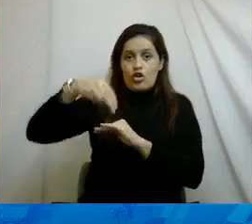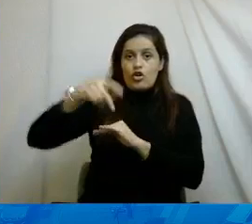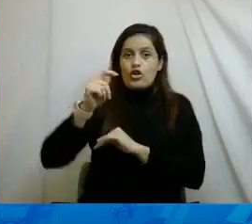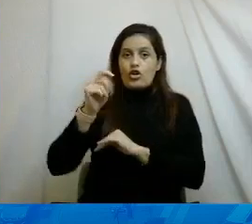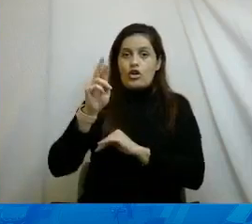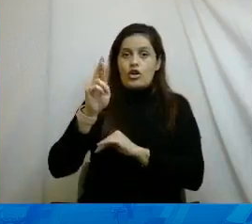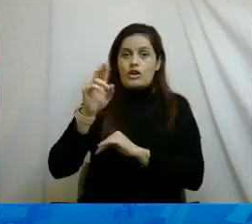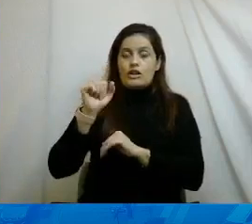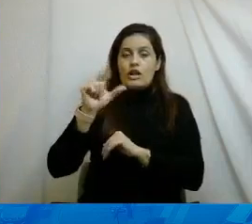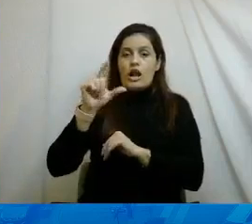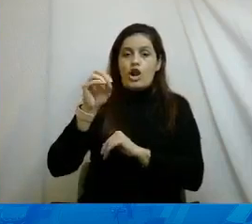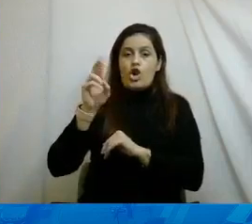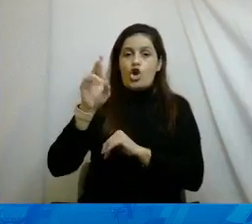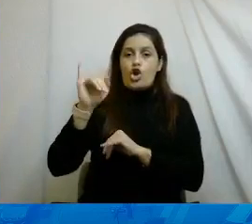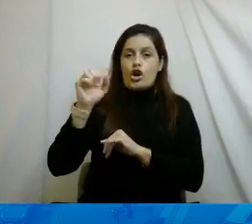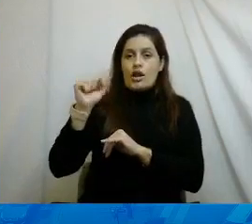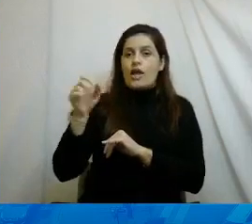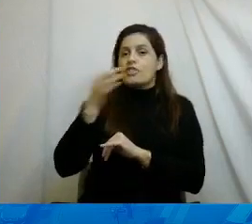Eso.